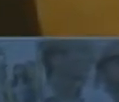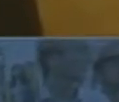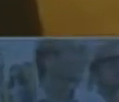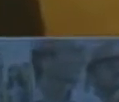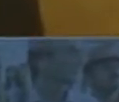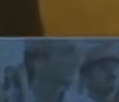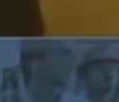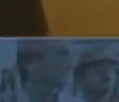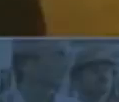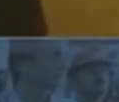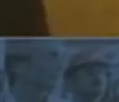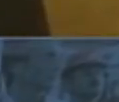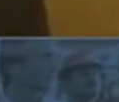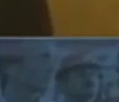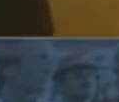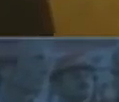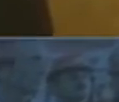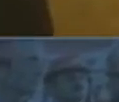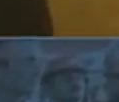intentó,